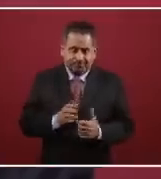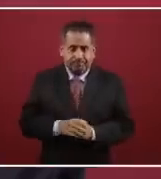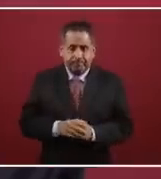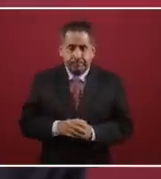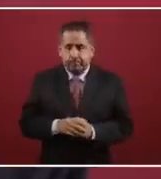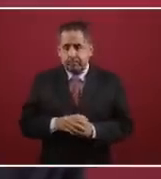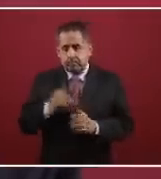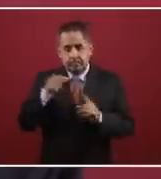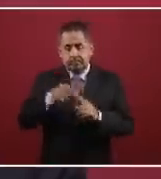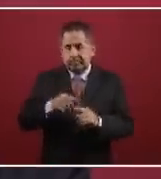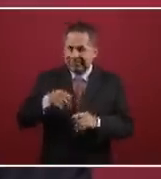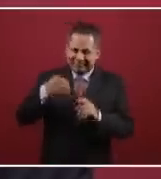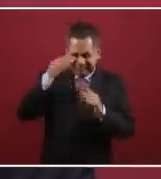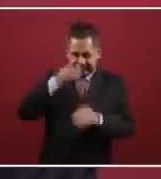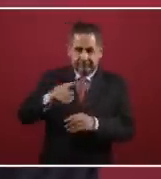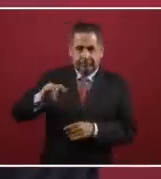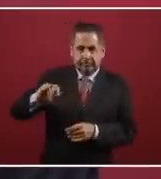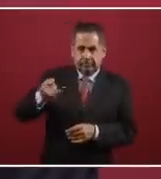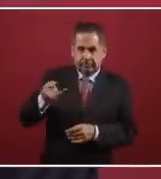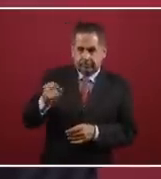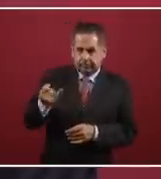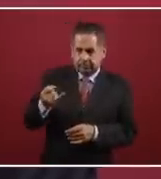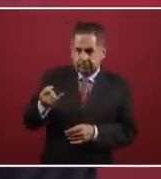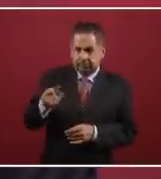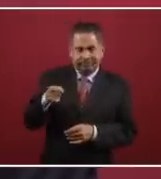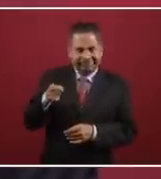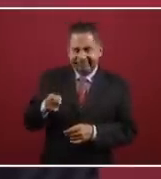y en particular Tijuana.